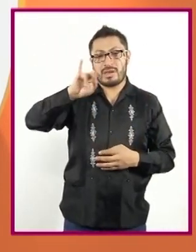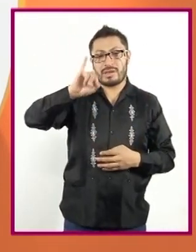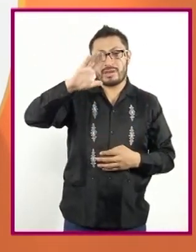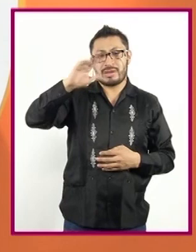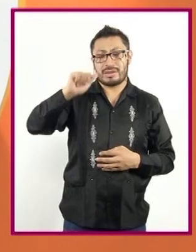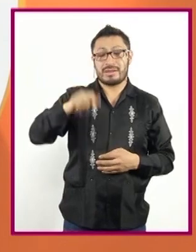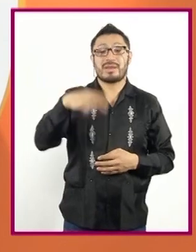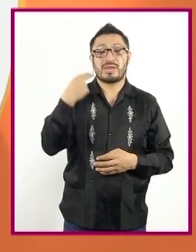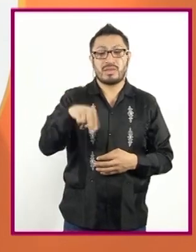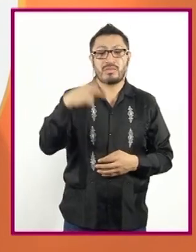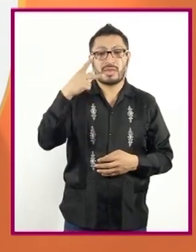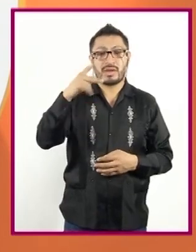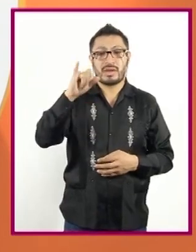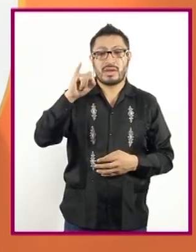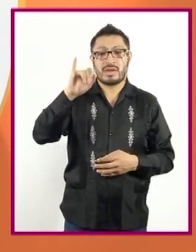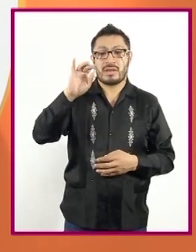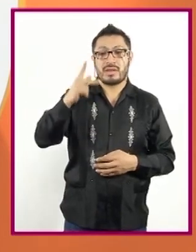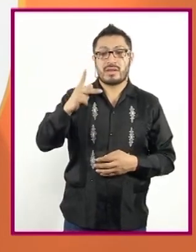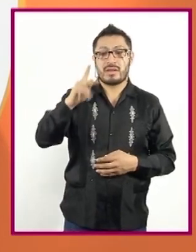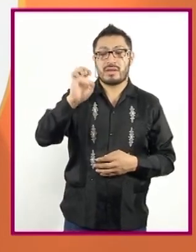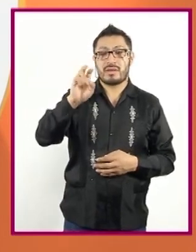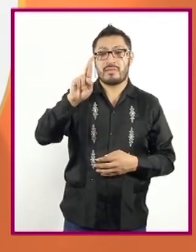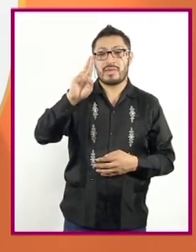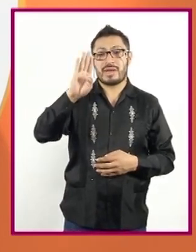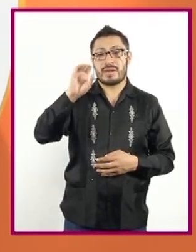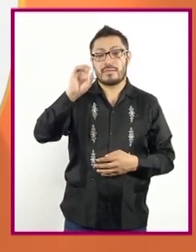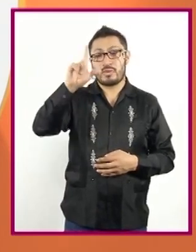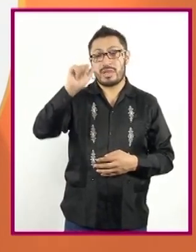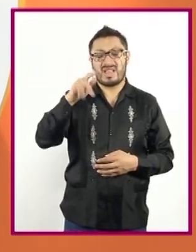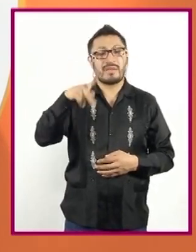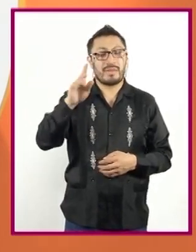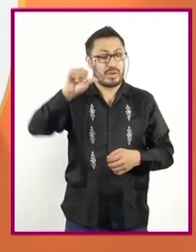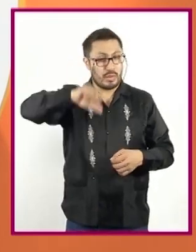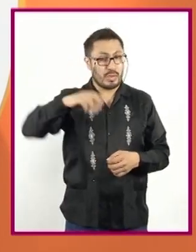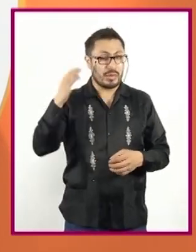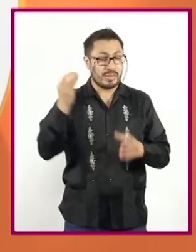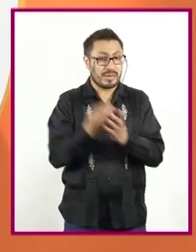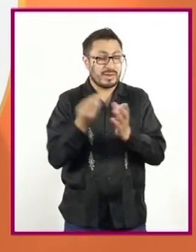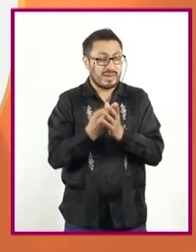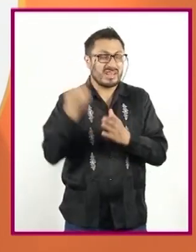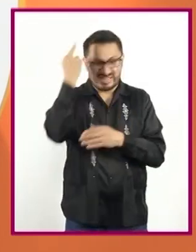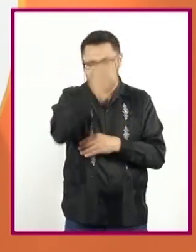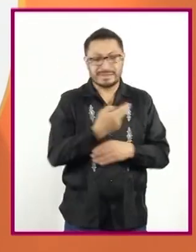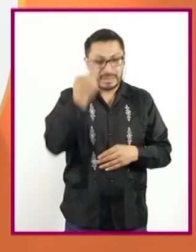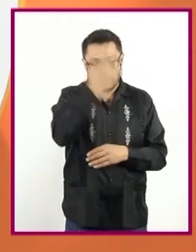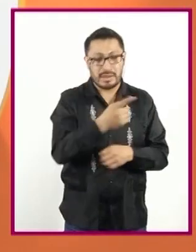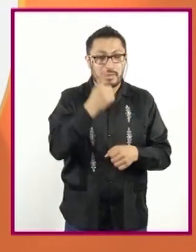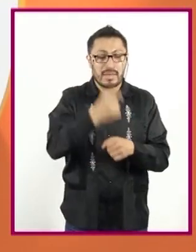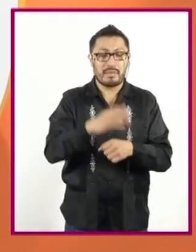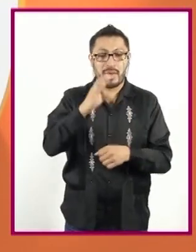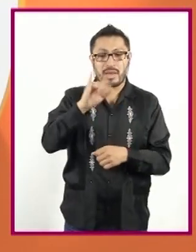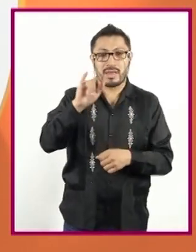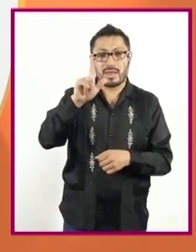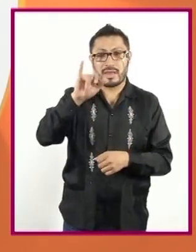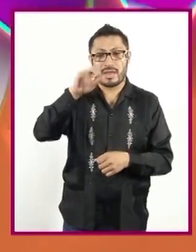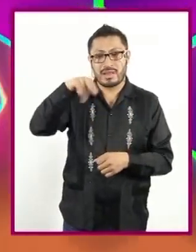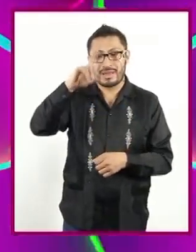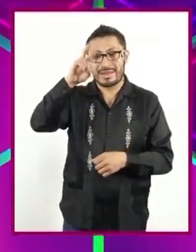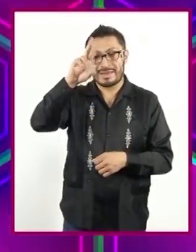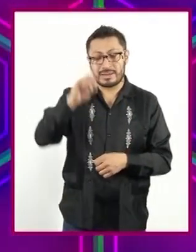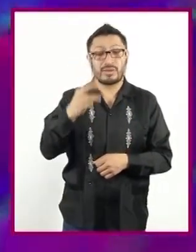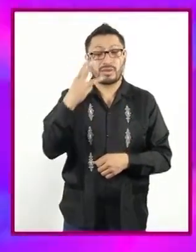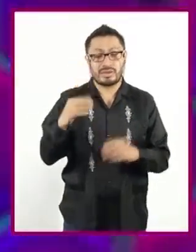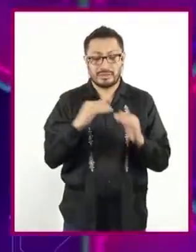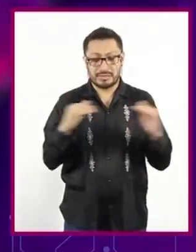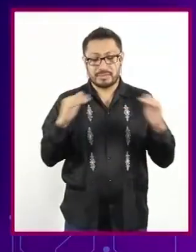hipérbola. Pero antes, recapitulemos lo visto en esta sesión. Primero el cilindro, al que se le hicieron